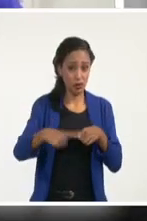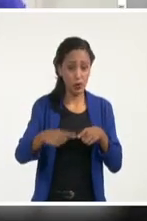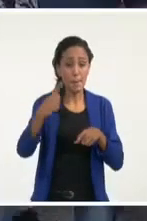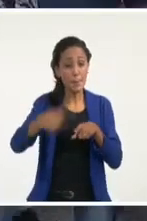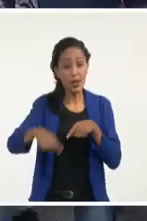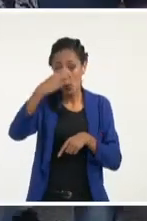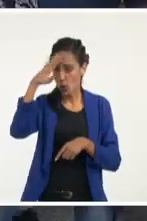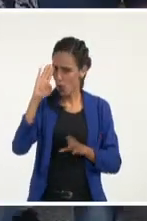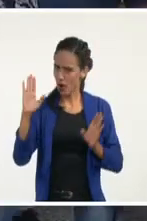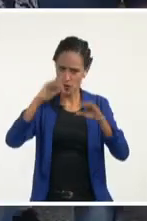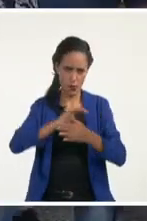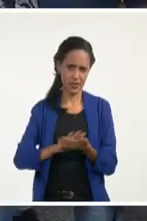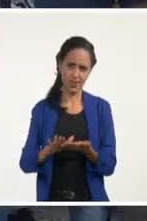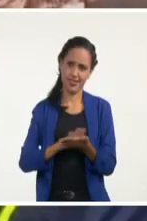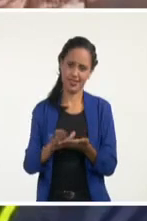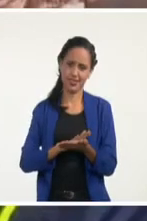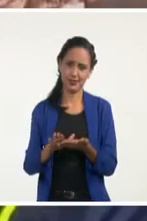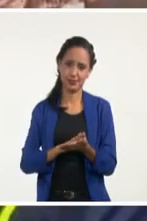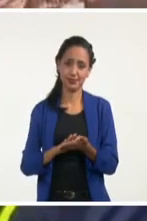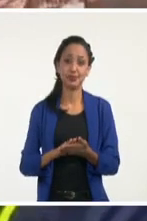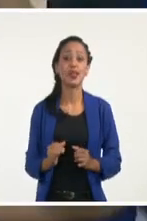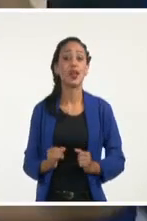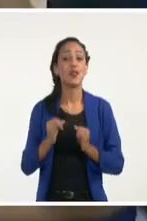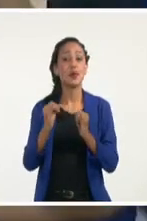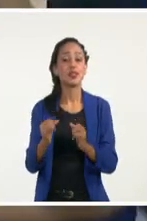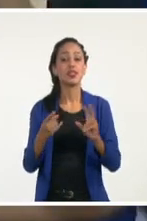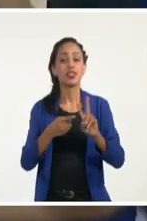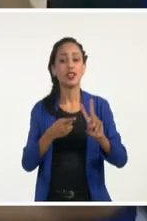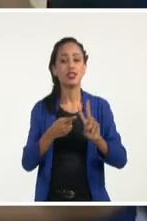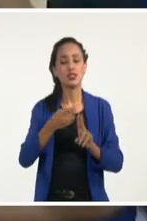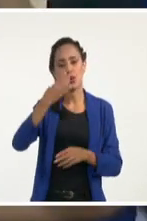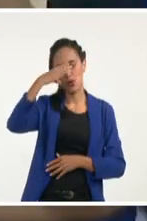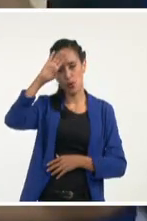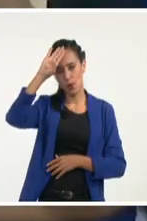nada de eso. Para el Sistema Informativo de la Televisión Cubana, Irma Chilton Tassé.